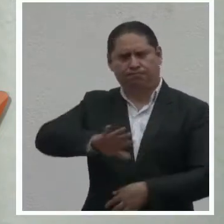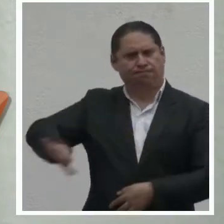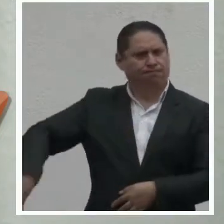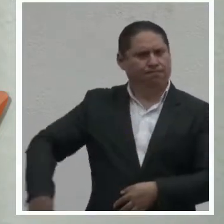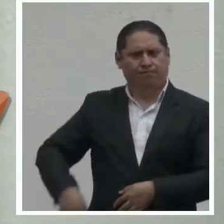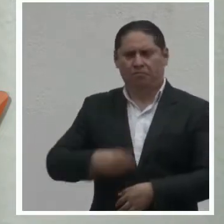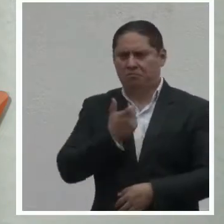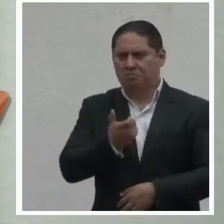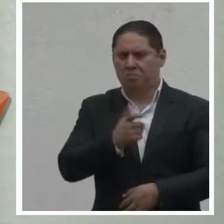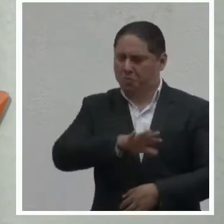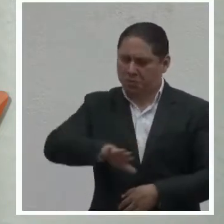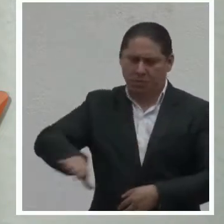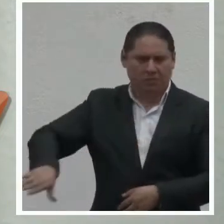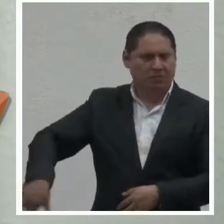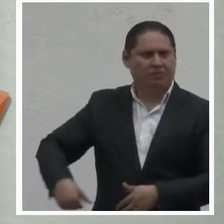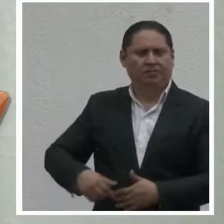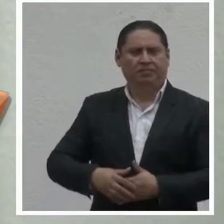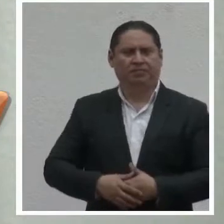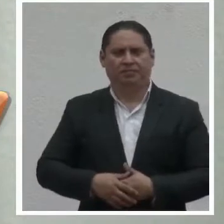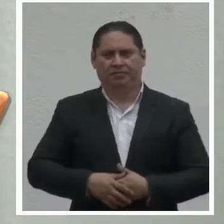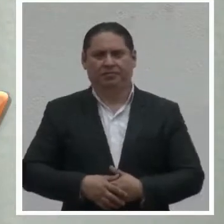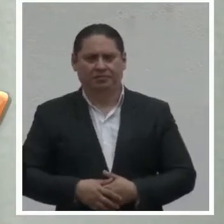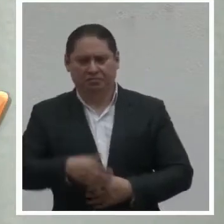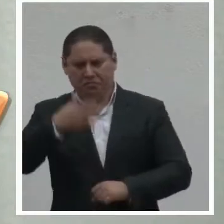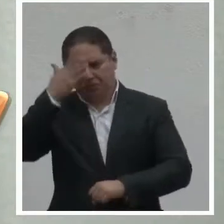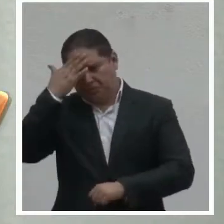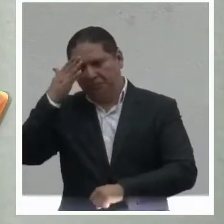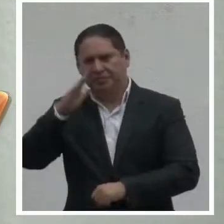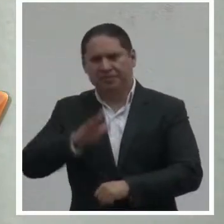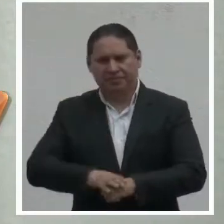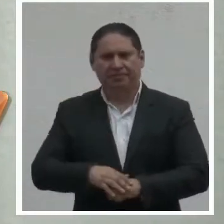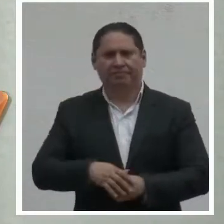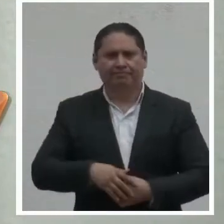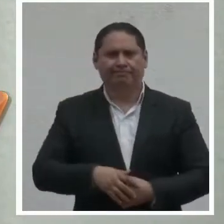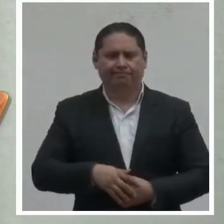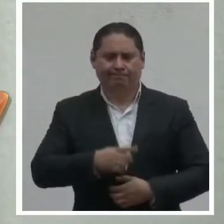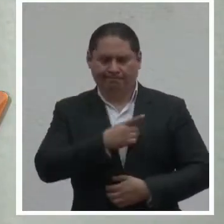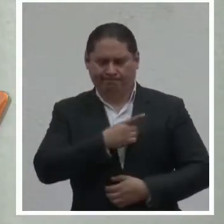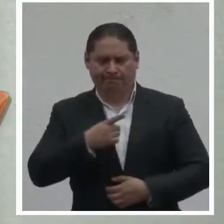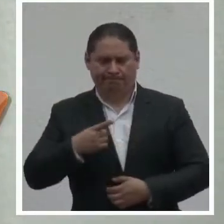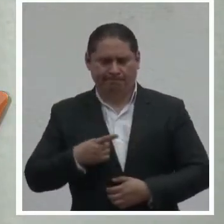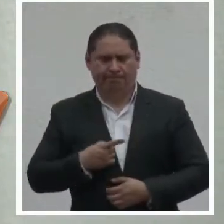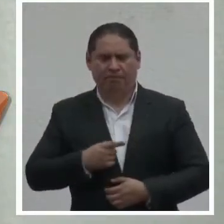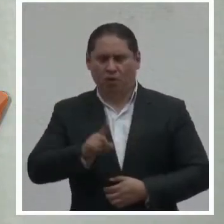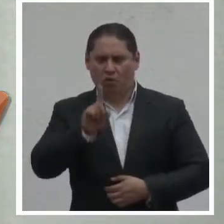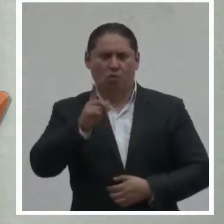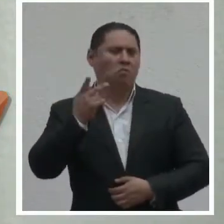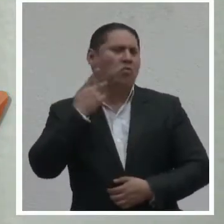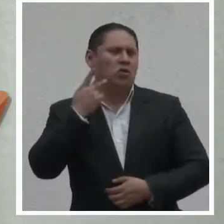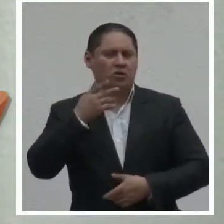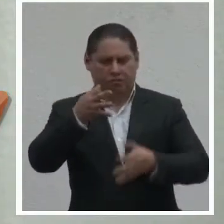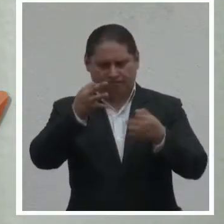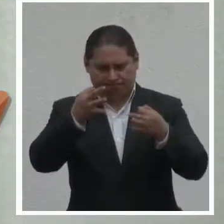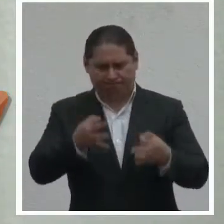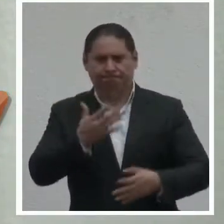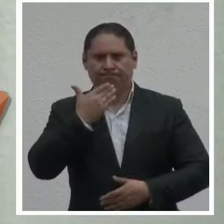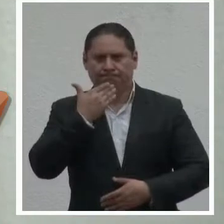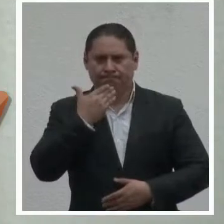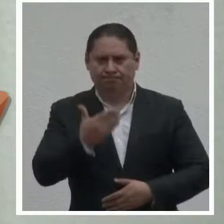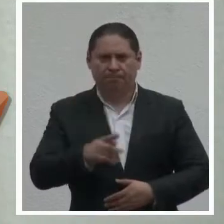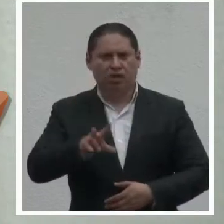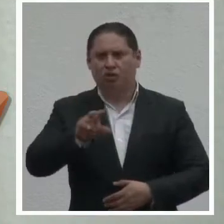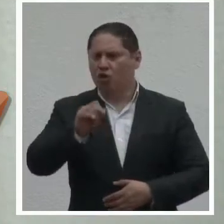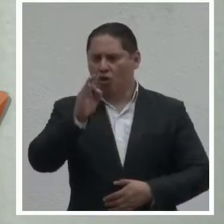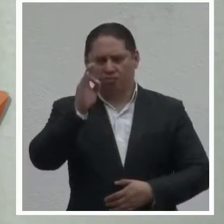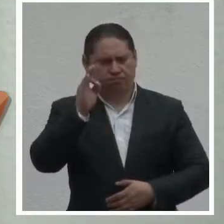económicas, dejaron constancia de lo que debe de ser un buen político. No aceptaba